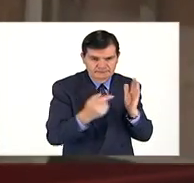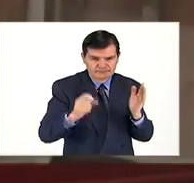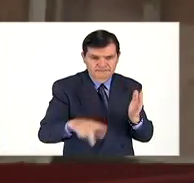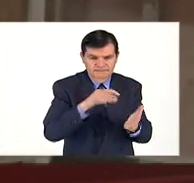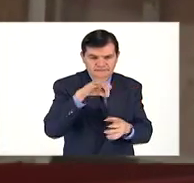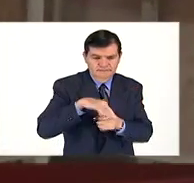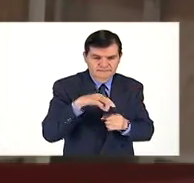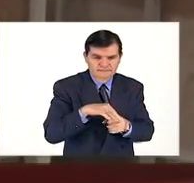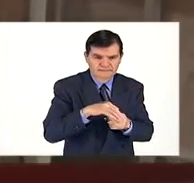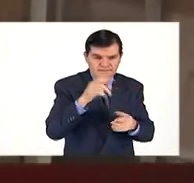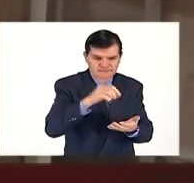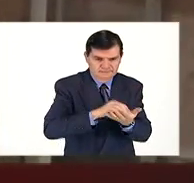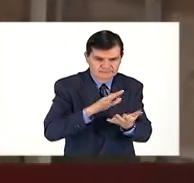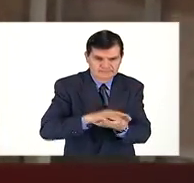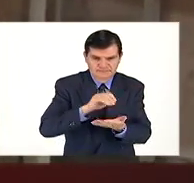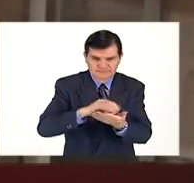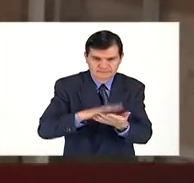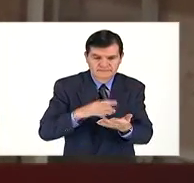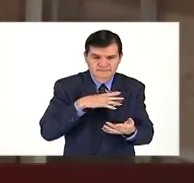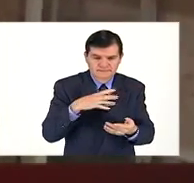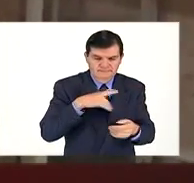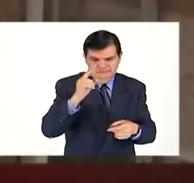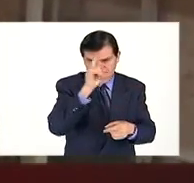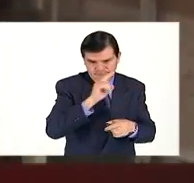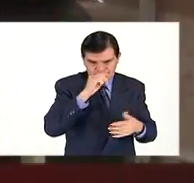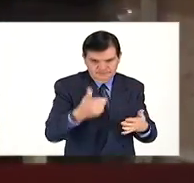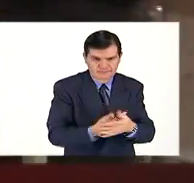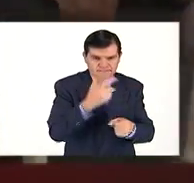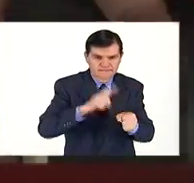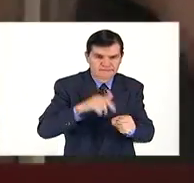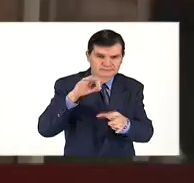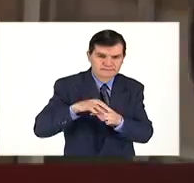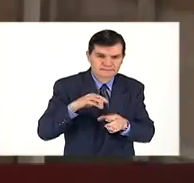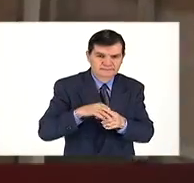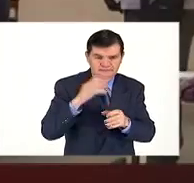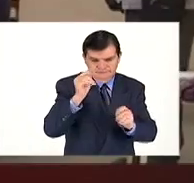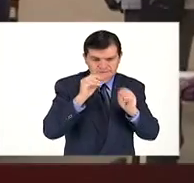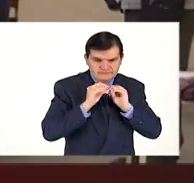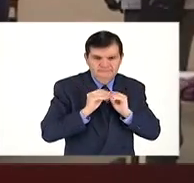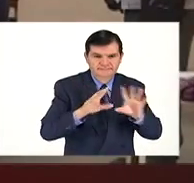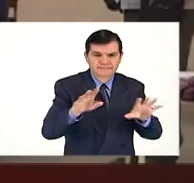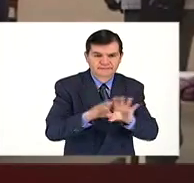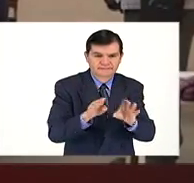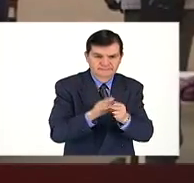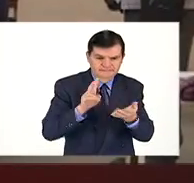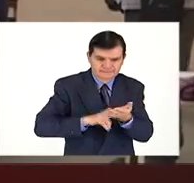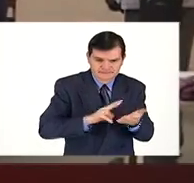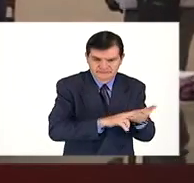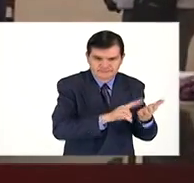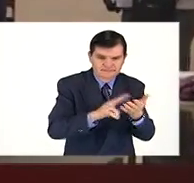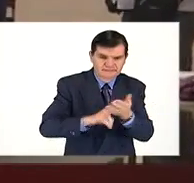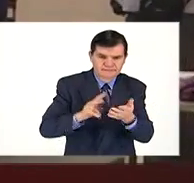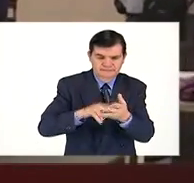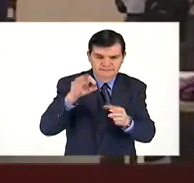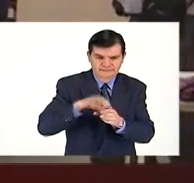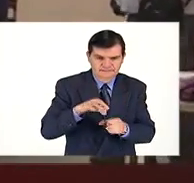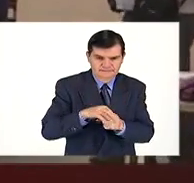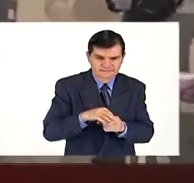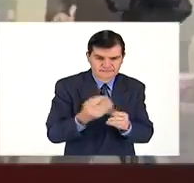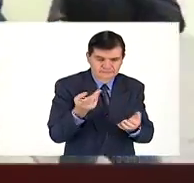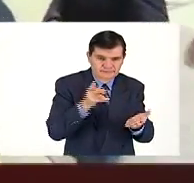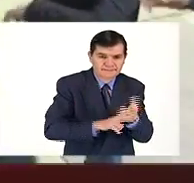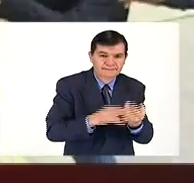locales. Una reseña preliminar será entregada al Consejo Nacional Electoral para dar un balance cualitativo de las elecciones.